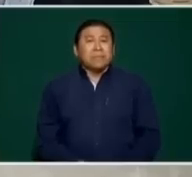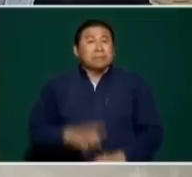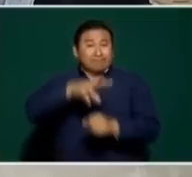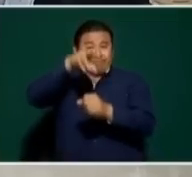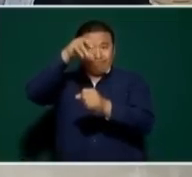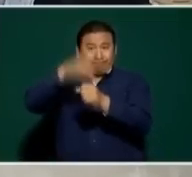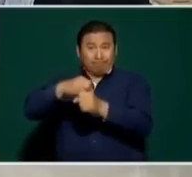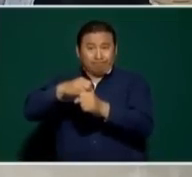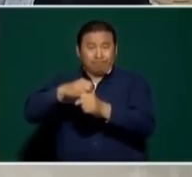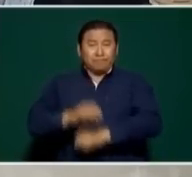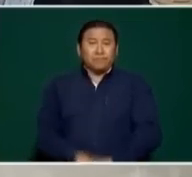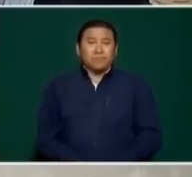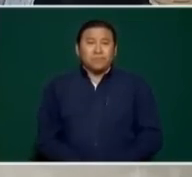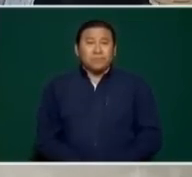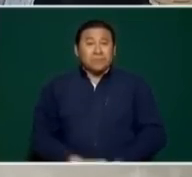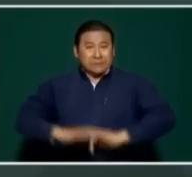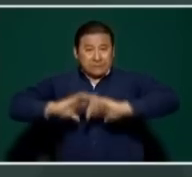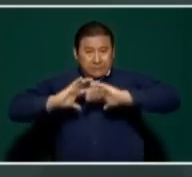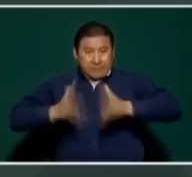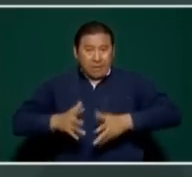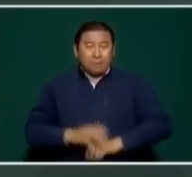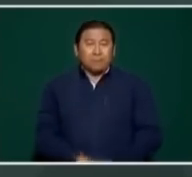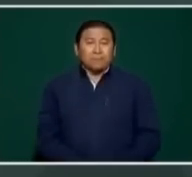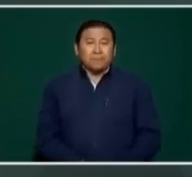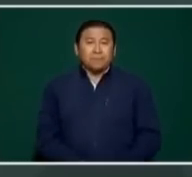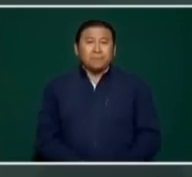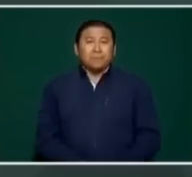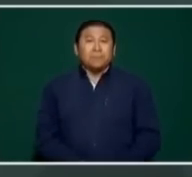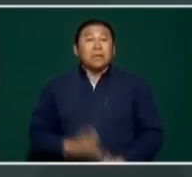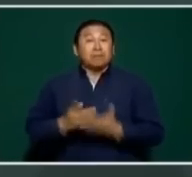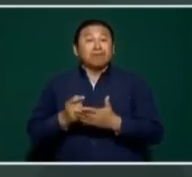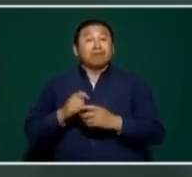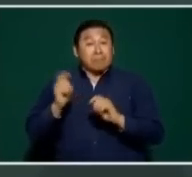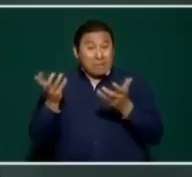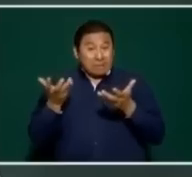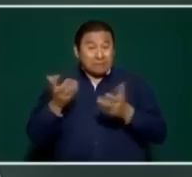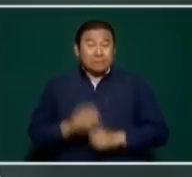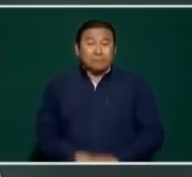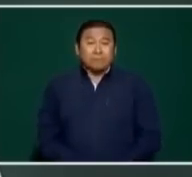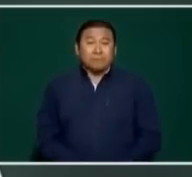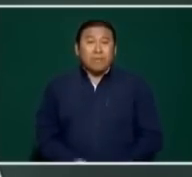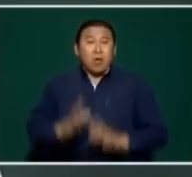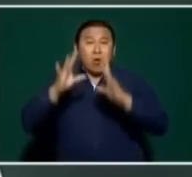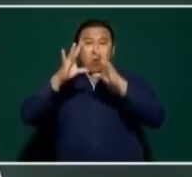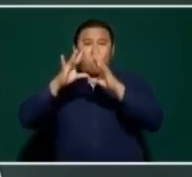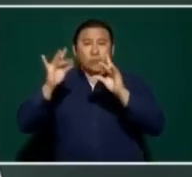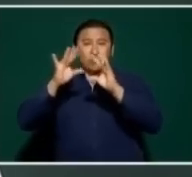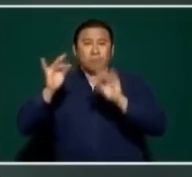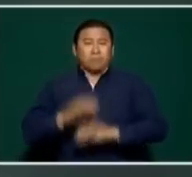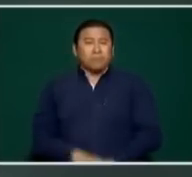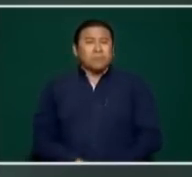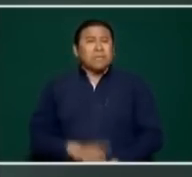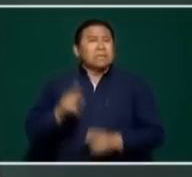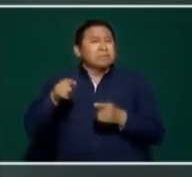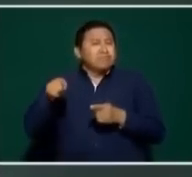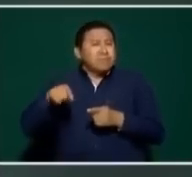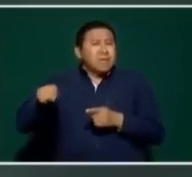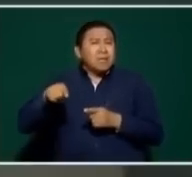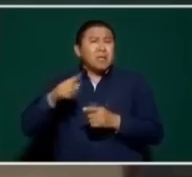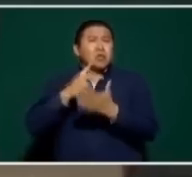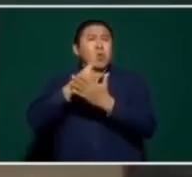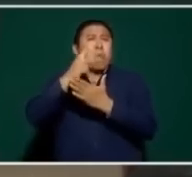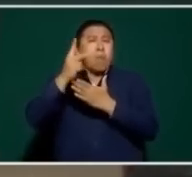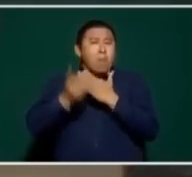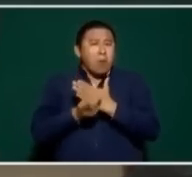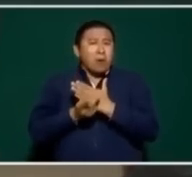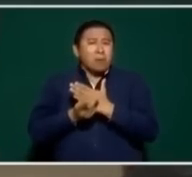Todo eso ya se está aplicando en Cozumel, la mayoría de estos